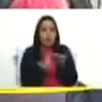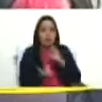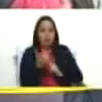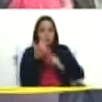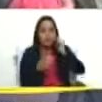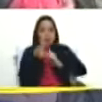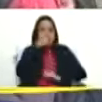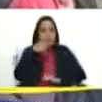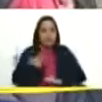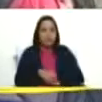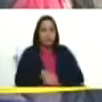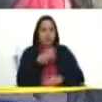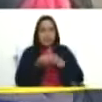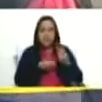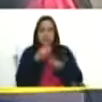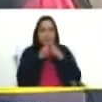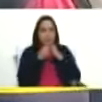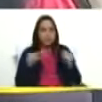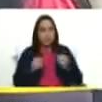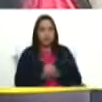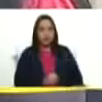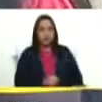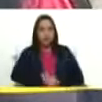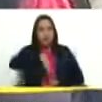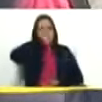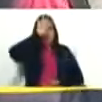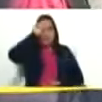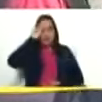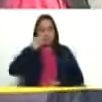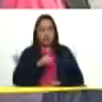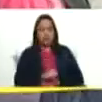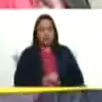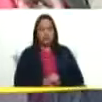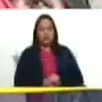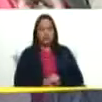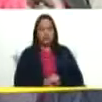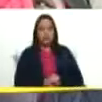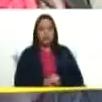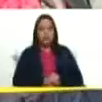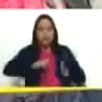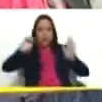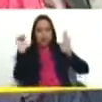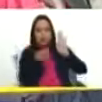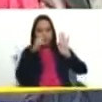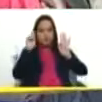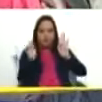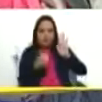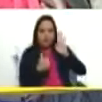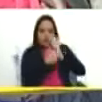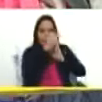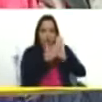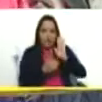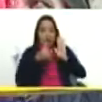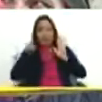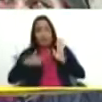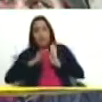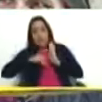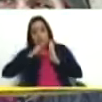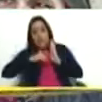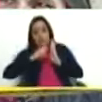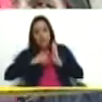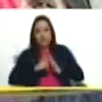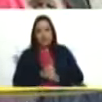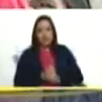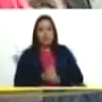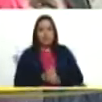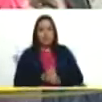Popular, nosotros hicimos de todo. Aprendimos a frizar paredes, pintamos,